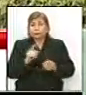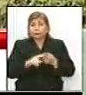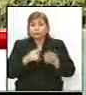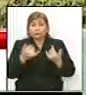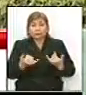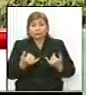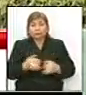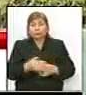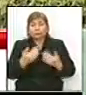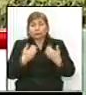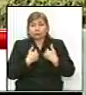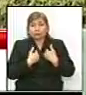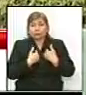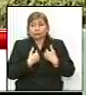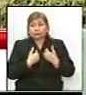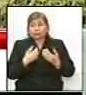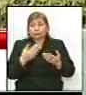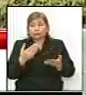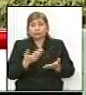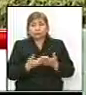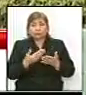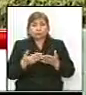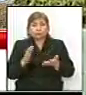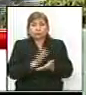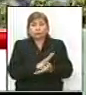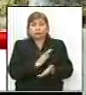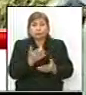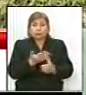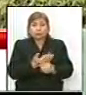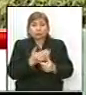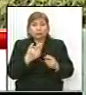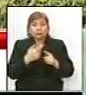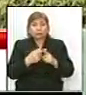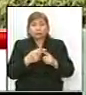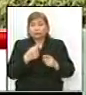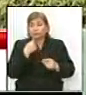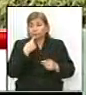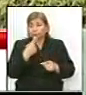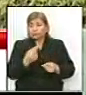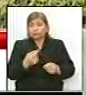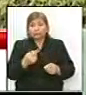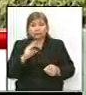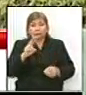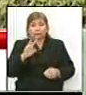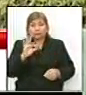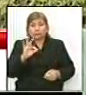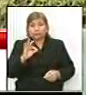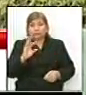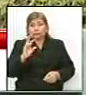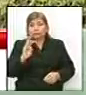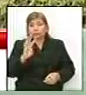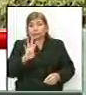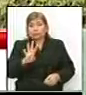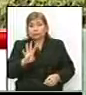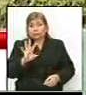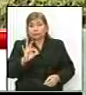tenemos expediente técnico con código de SNIP